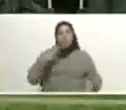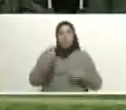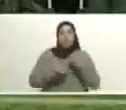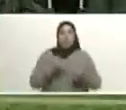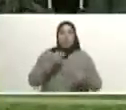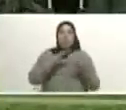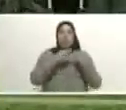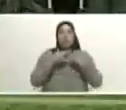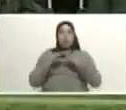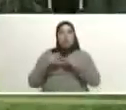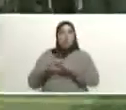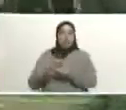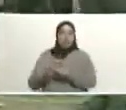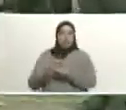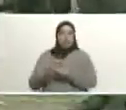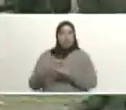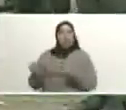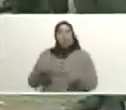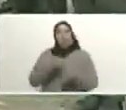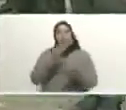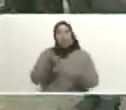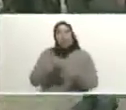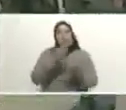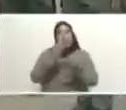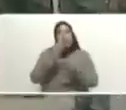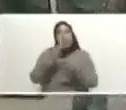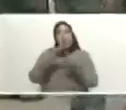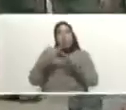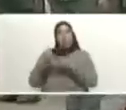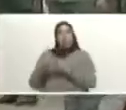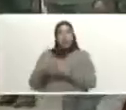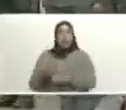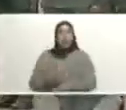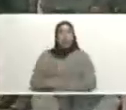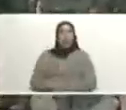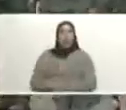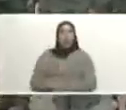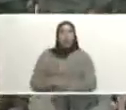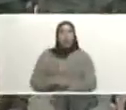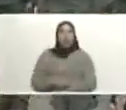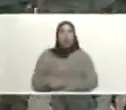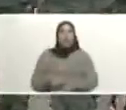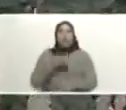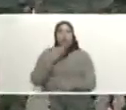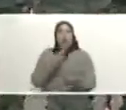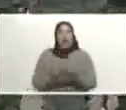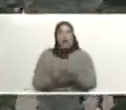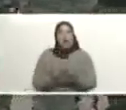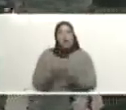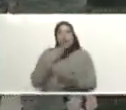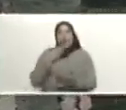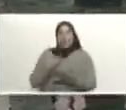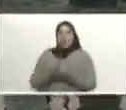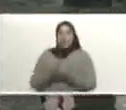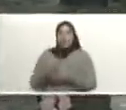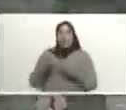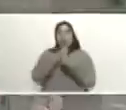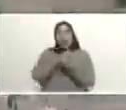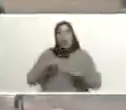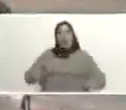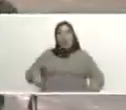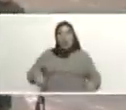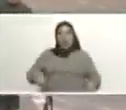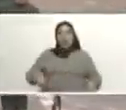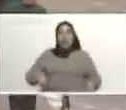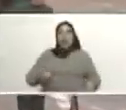las comunidades, con los consejos comunales, con las comunas. Gracias, mil gracias a la Guardia Nacional